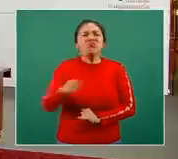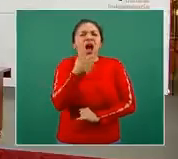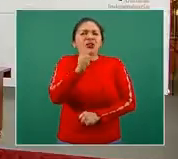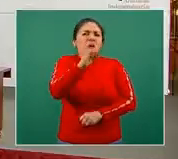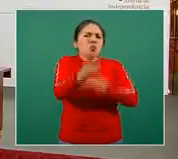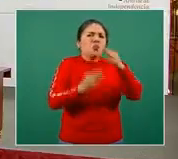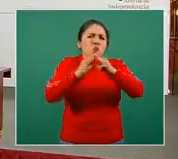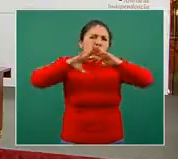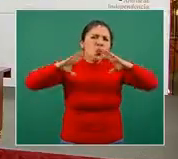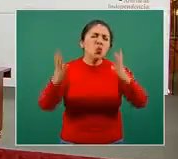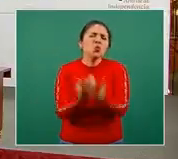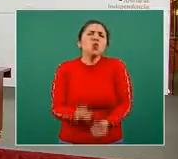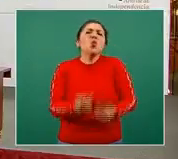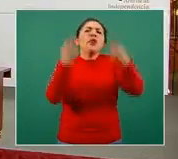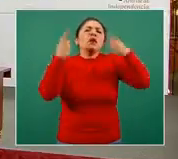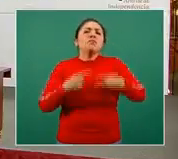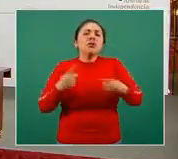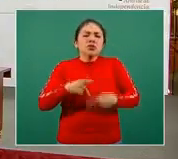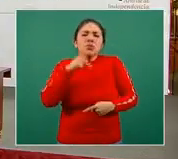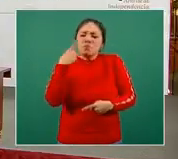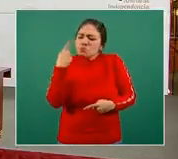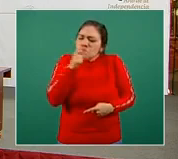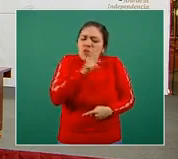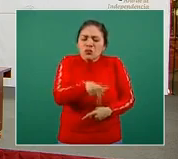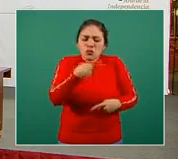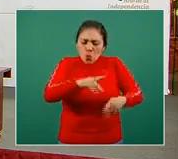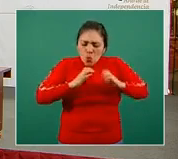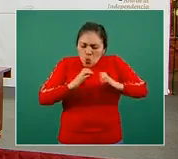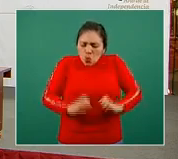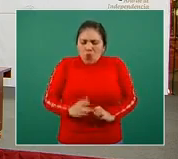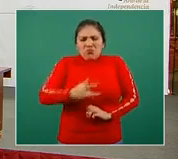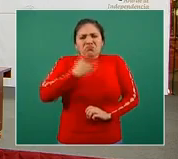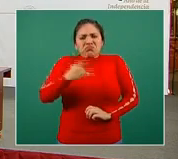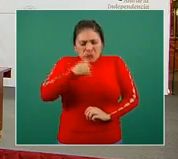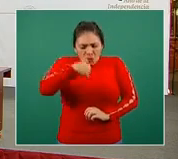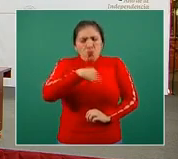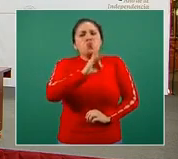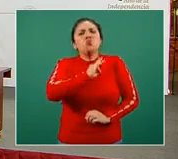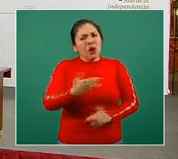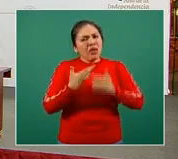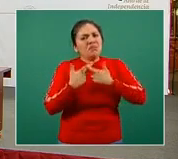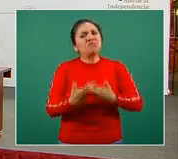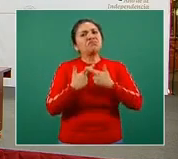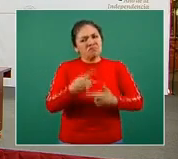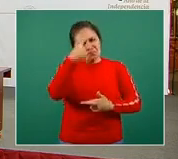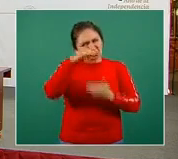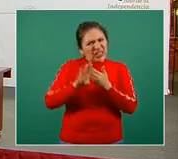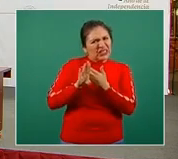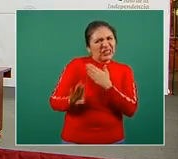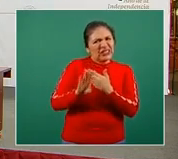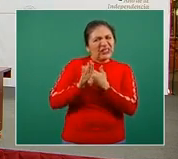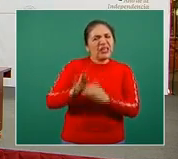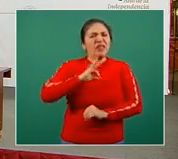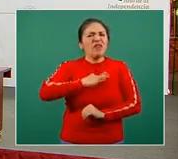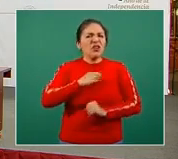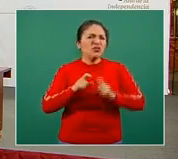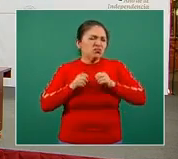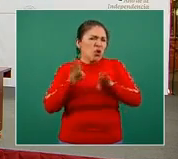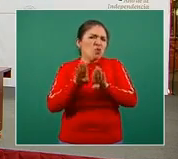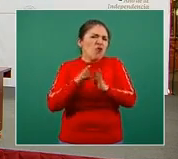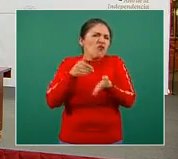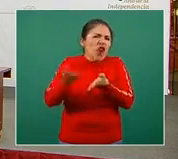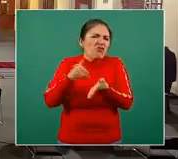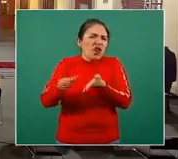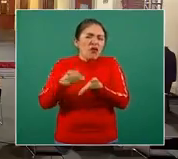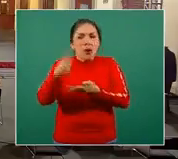grupo de personas, su mismo sistema inmunológico genera la capacidad suficiente para hacer frente a la infección y